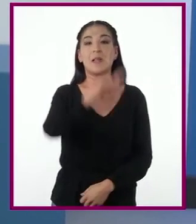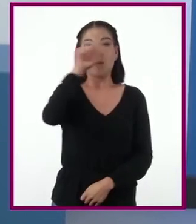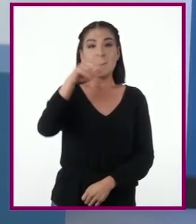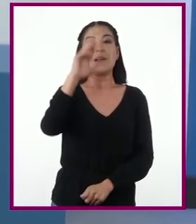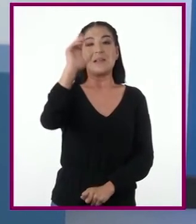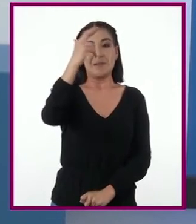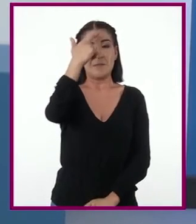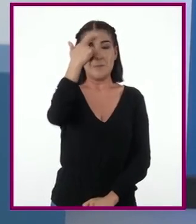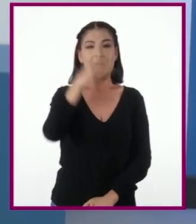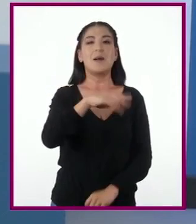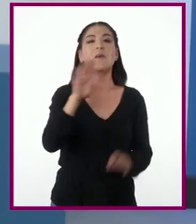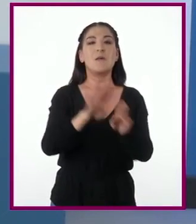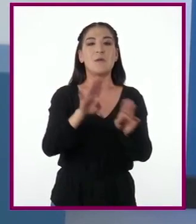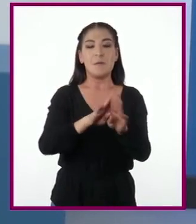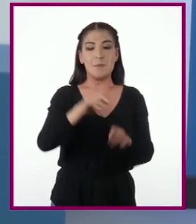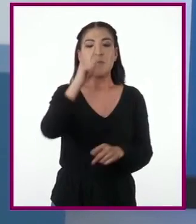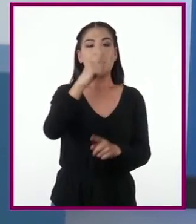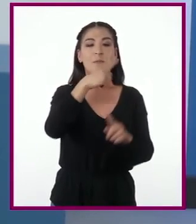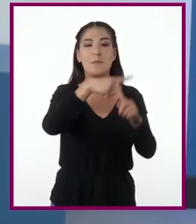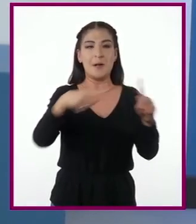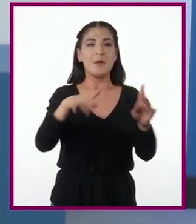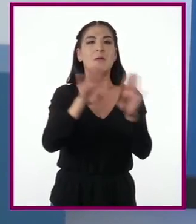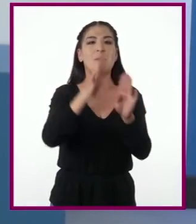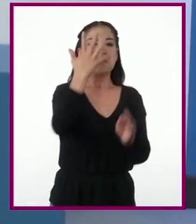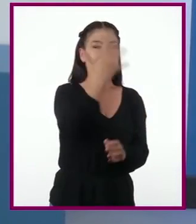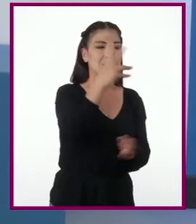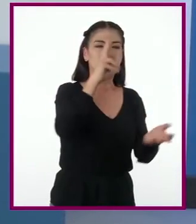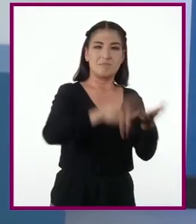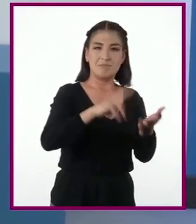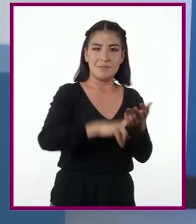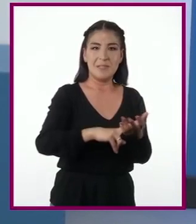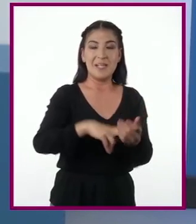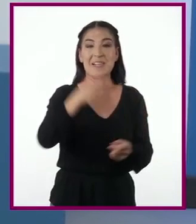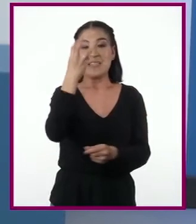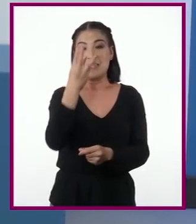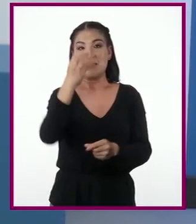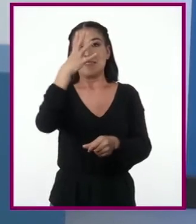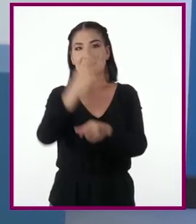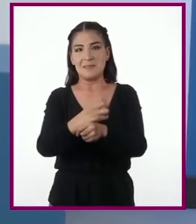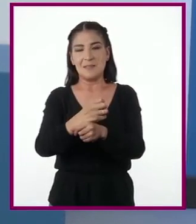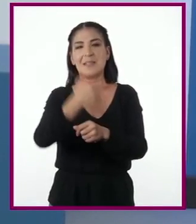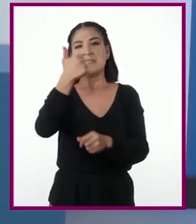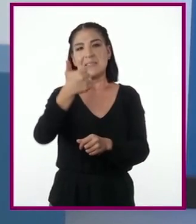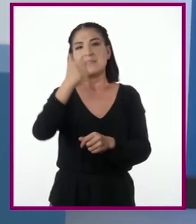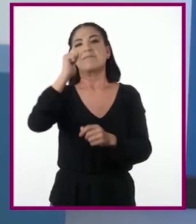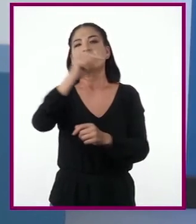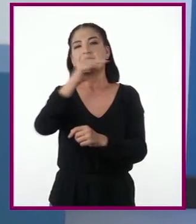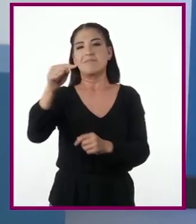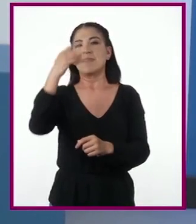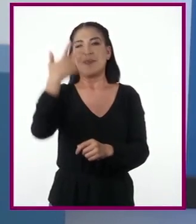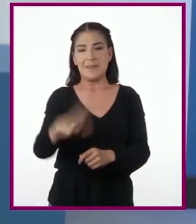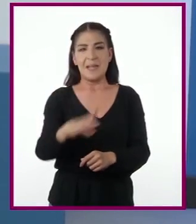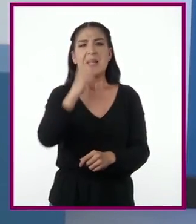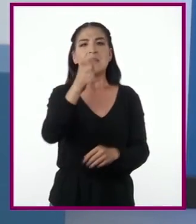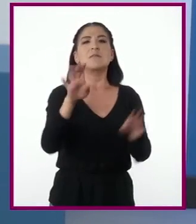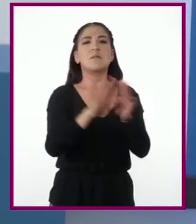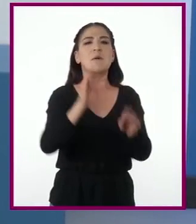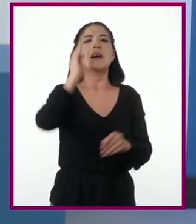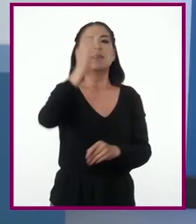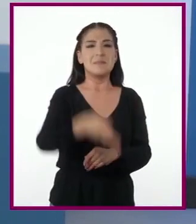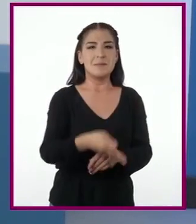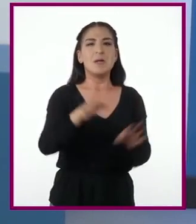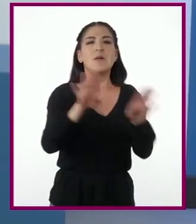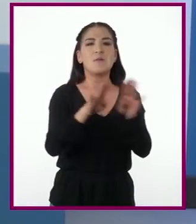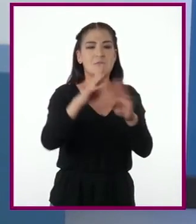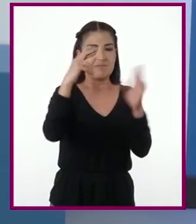Recordarán que 1/2 equivale a 5 décimos y 3/5 a 6 décimos. Esto nos permite ver que la regla